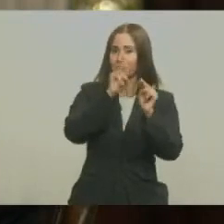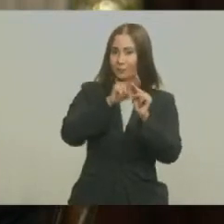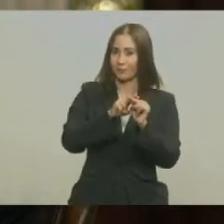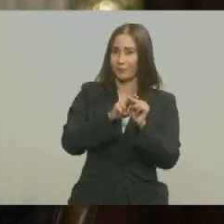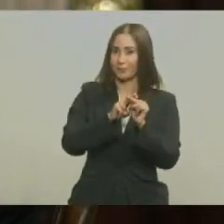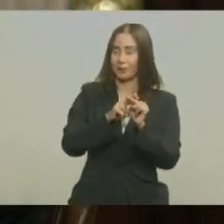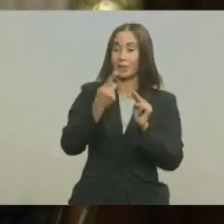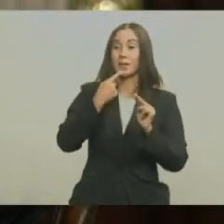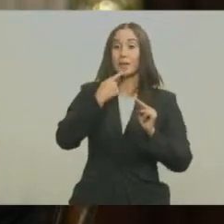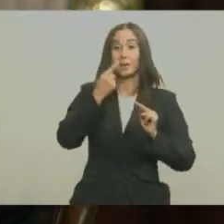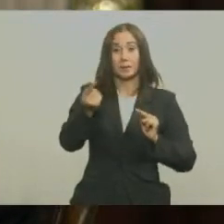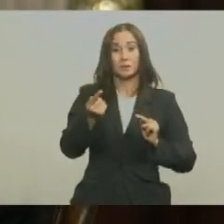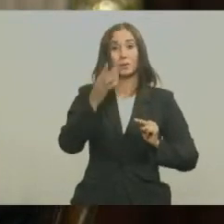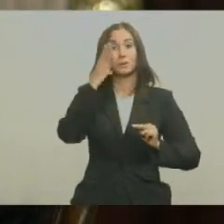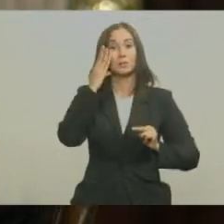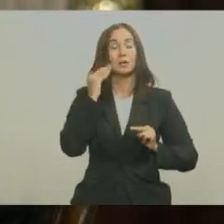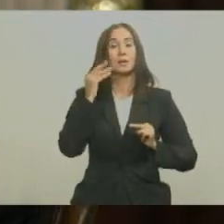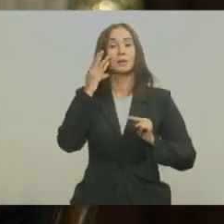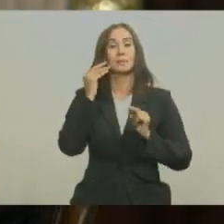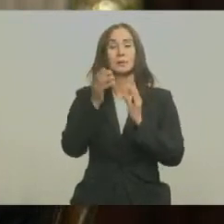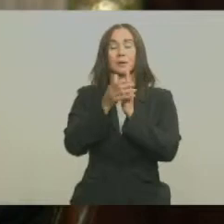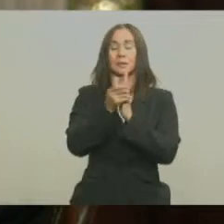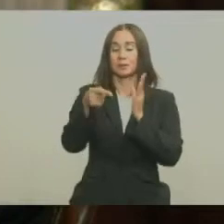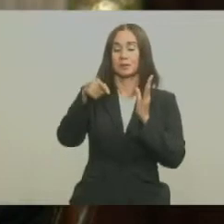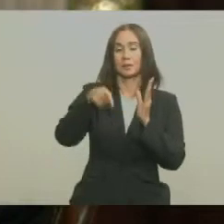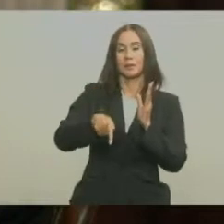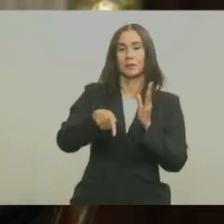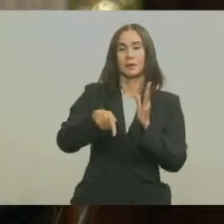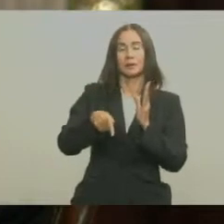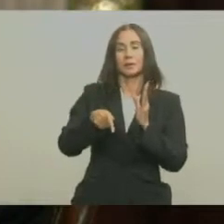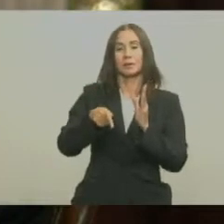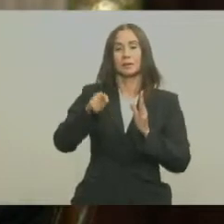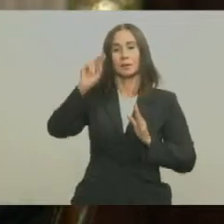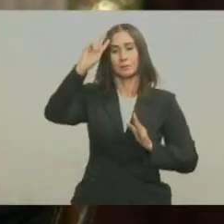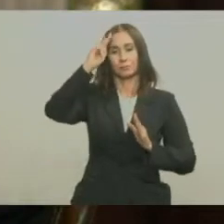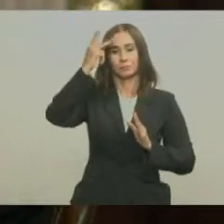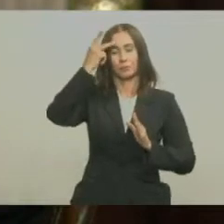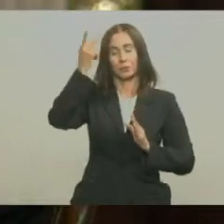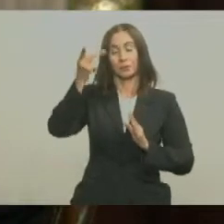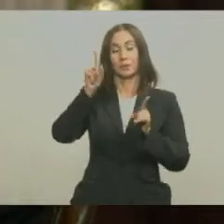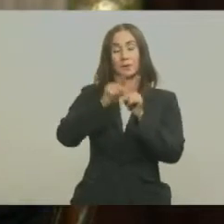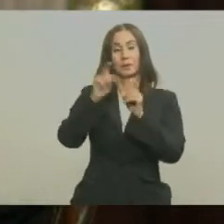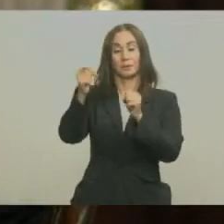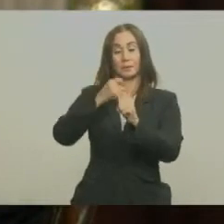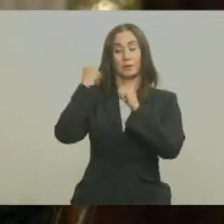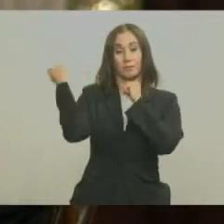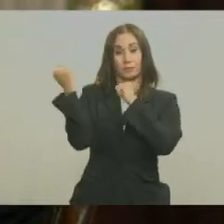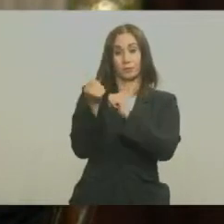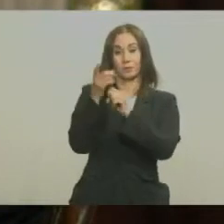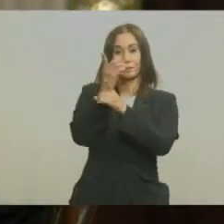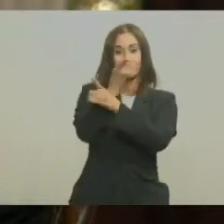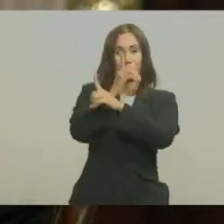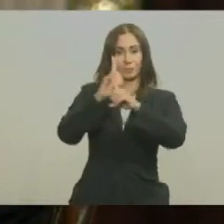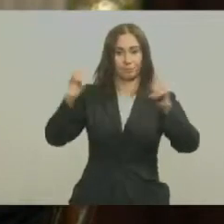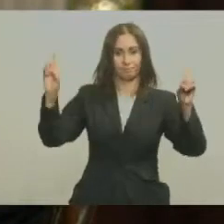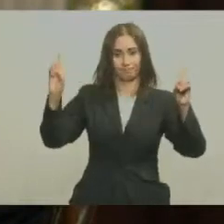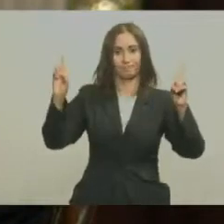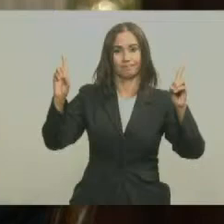dice de la madurez de la comunidad política en la República Dominicana y de la fortaleza de nuestra democracia.